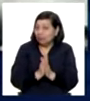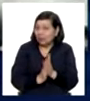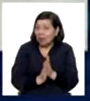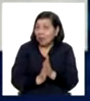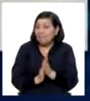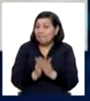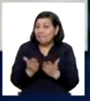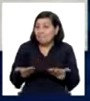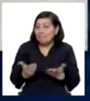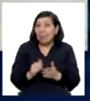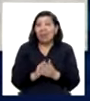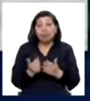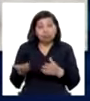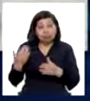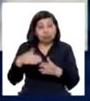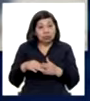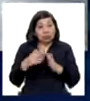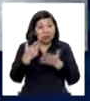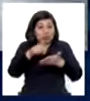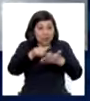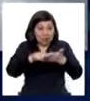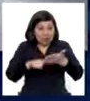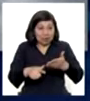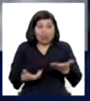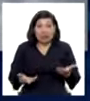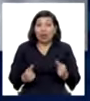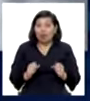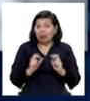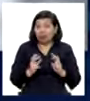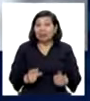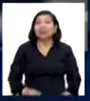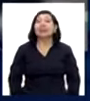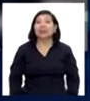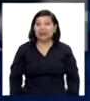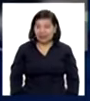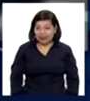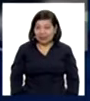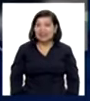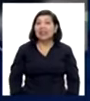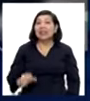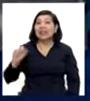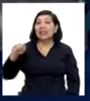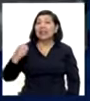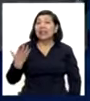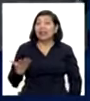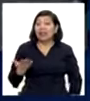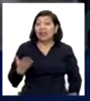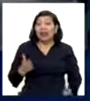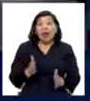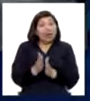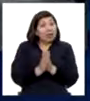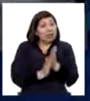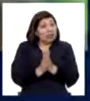o pretendiendo, ¿no?, incluirnos en esta lista de países del OCDE, ¿no? Claro, efectivamente, y ese es uno de